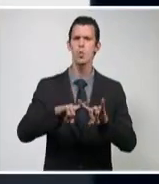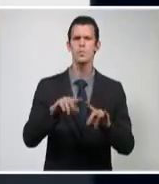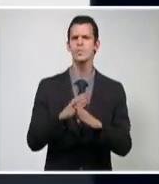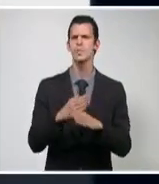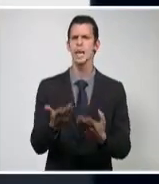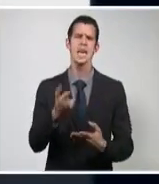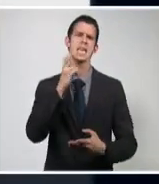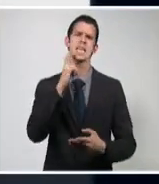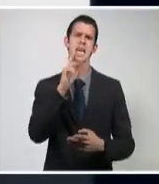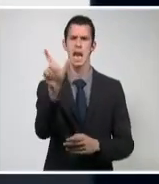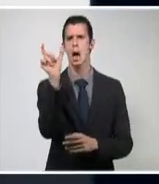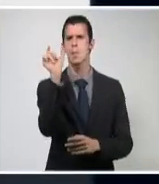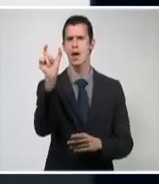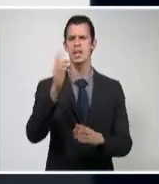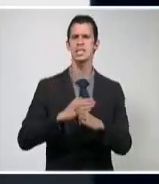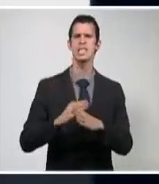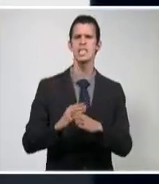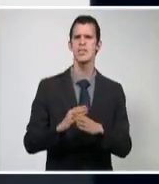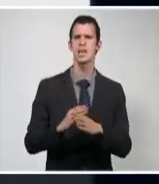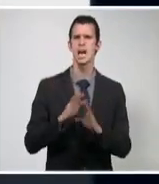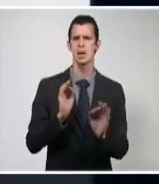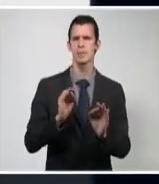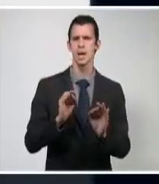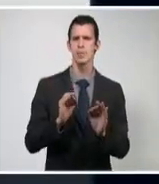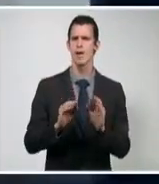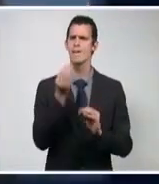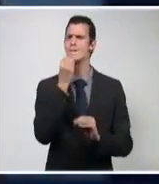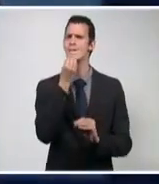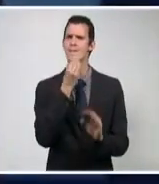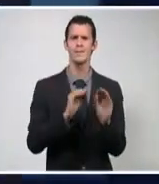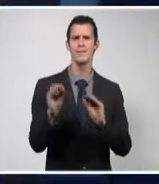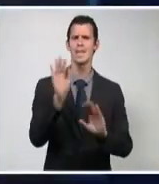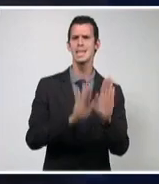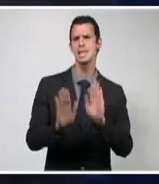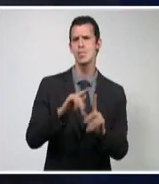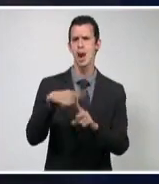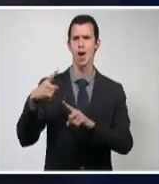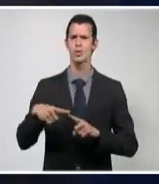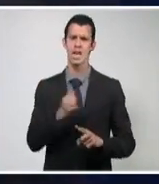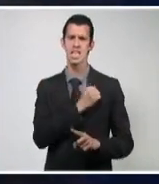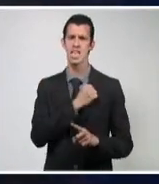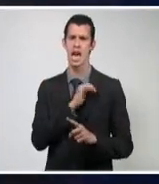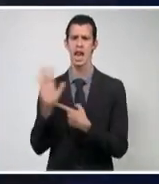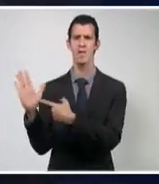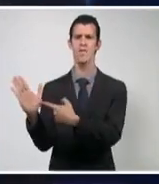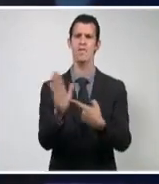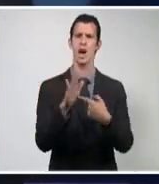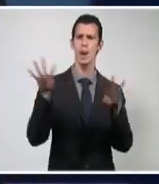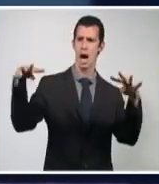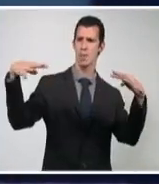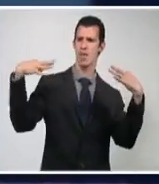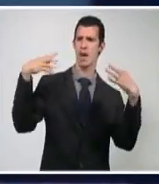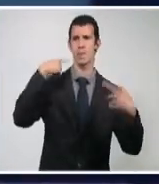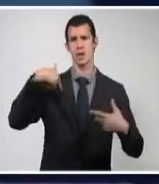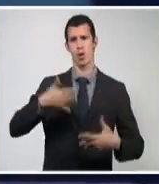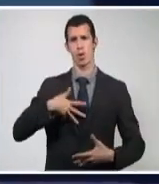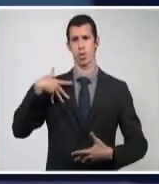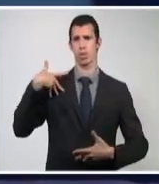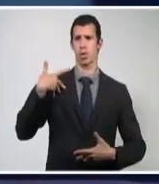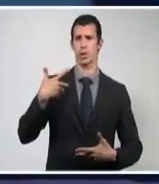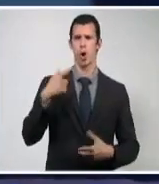de variedades, acción o cosa realizada por motivo de exhibición. Organizar o producir un